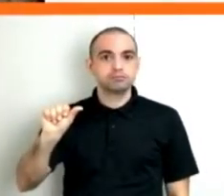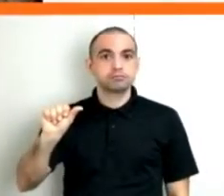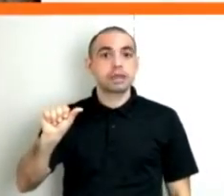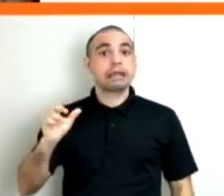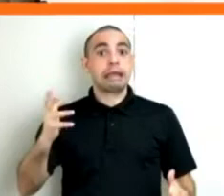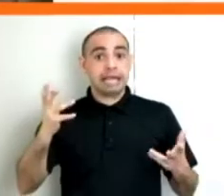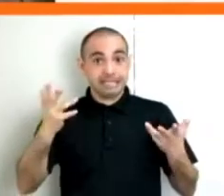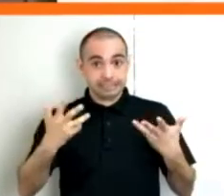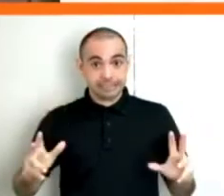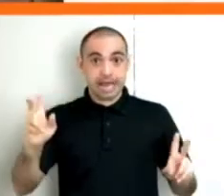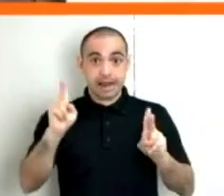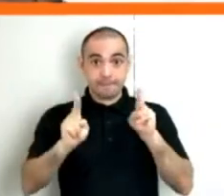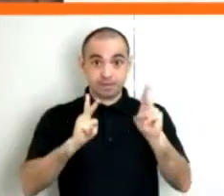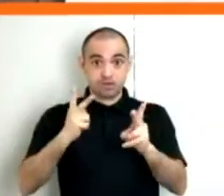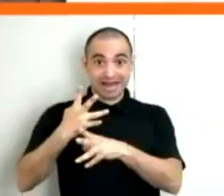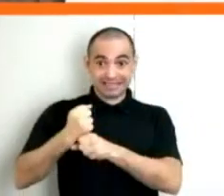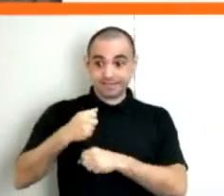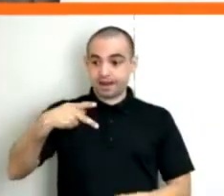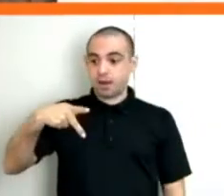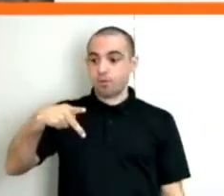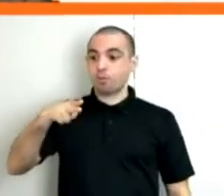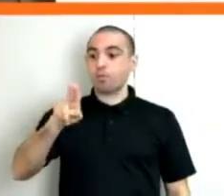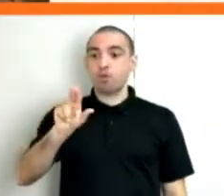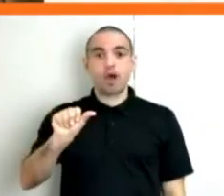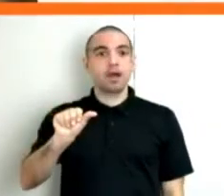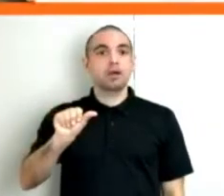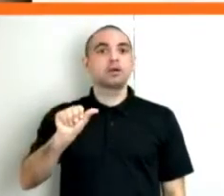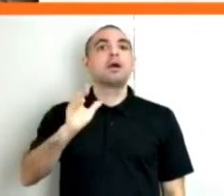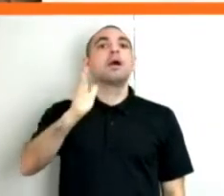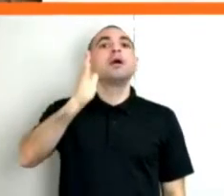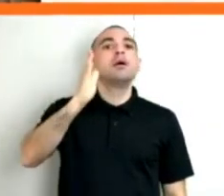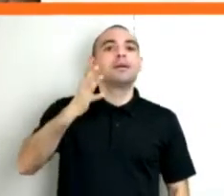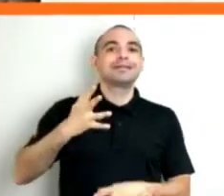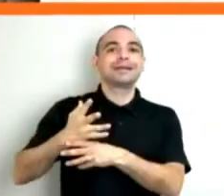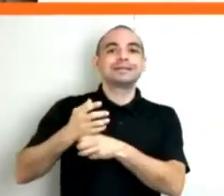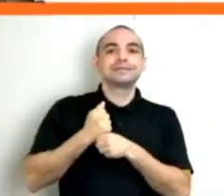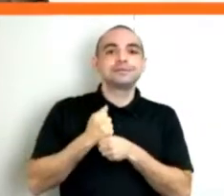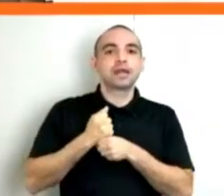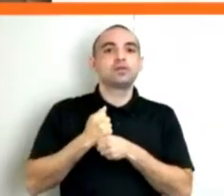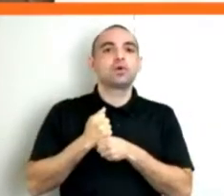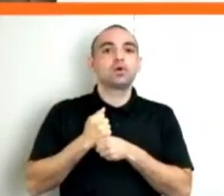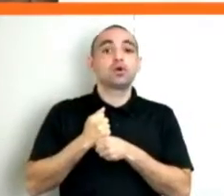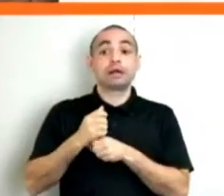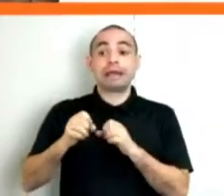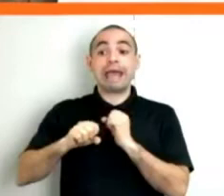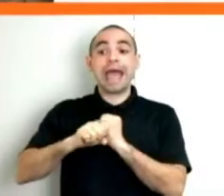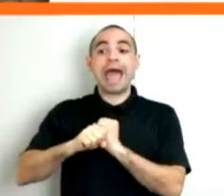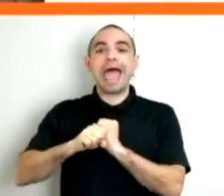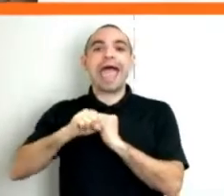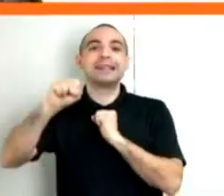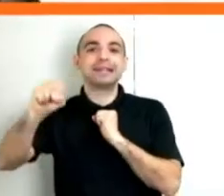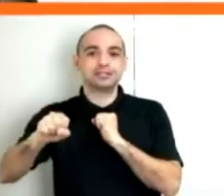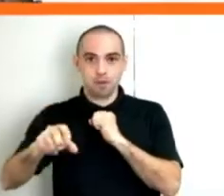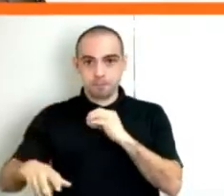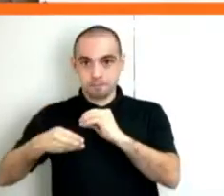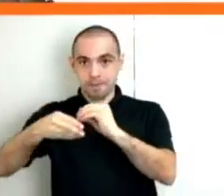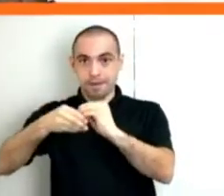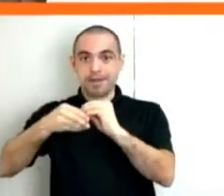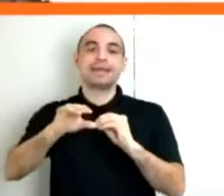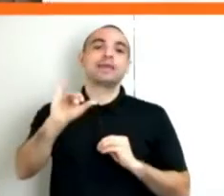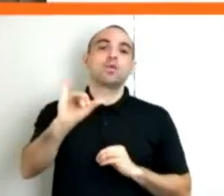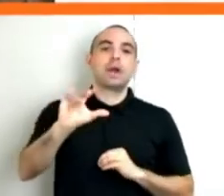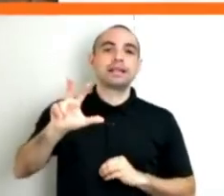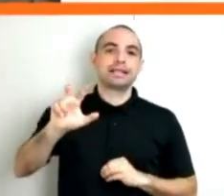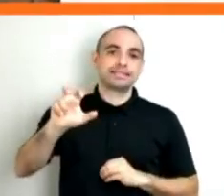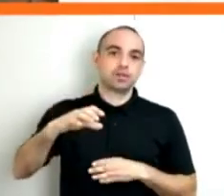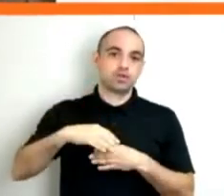están recibiendo tanto las extensiones como sus $300. En el caso de desempleo, ya están disponibles